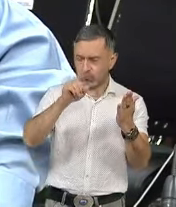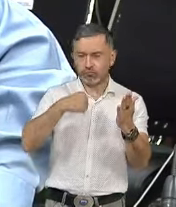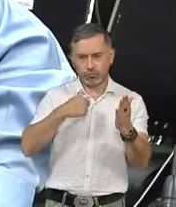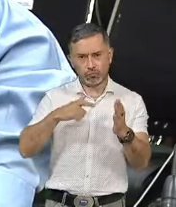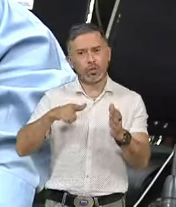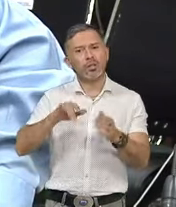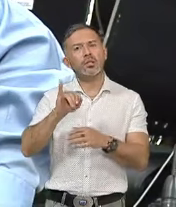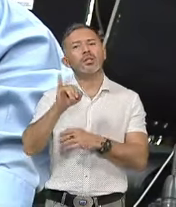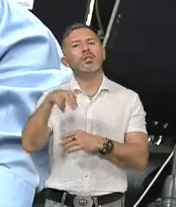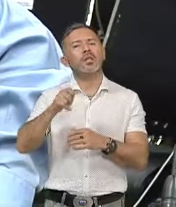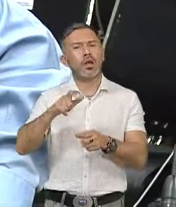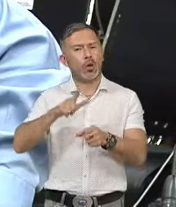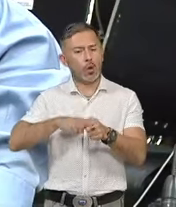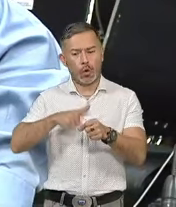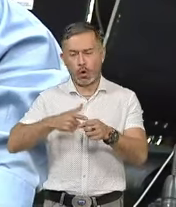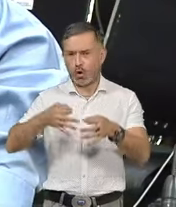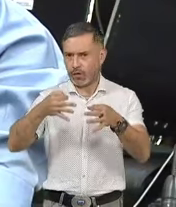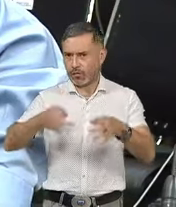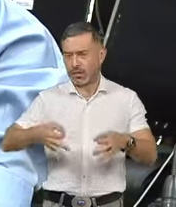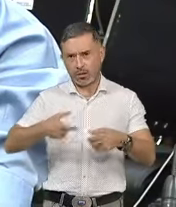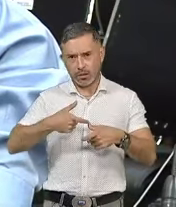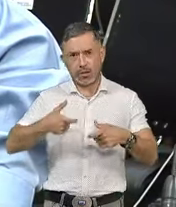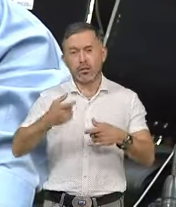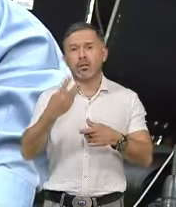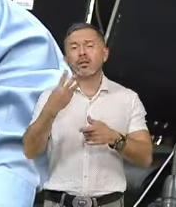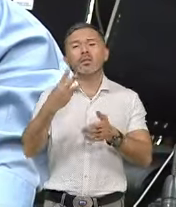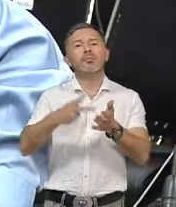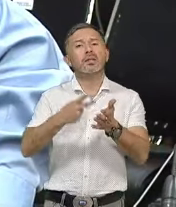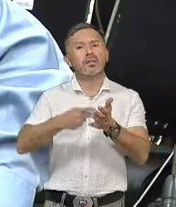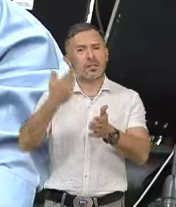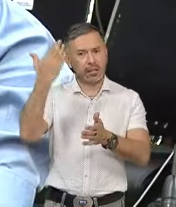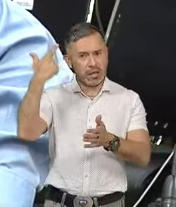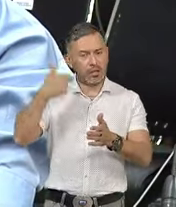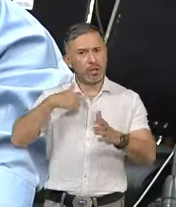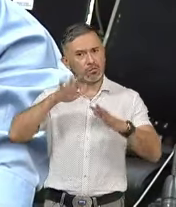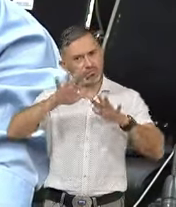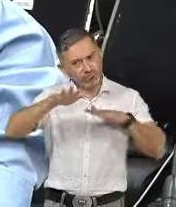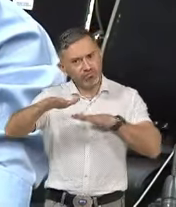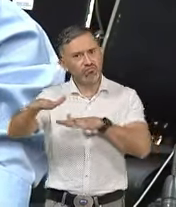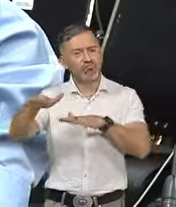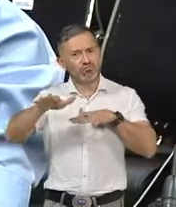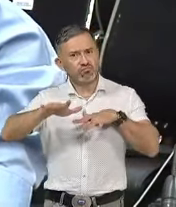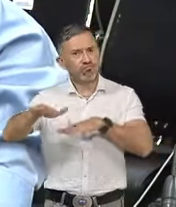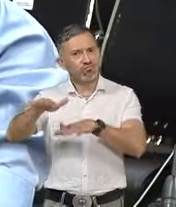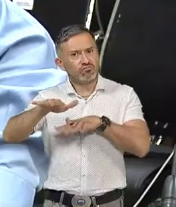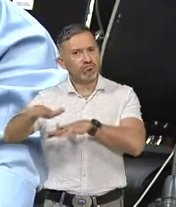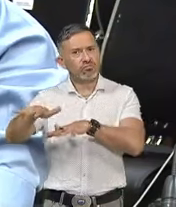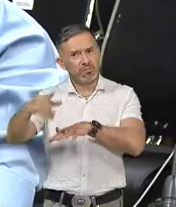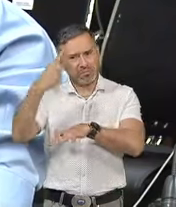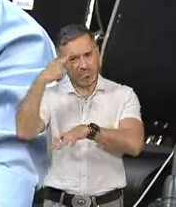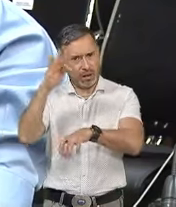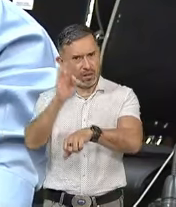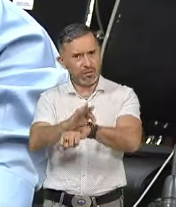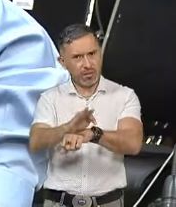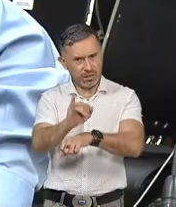apúntese durante tres movilizaciones para defender al